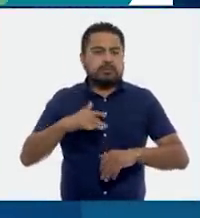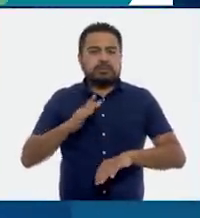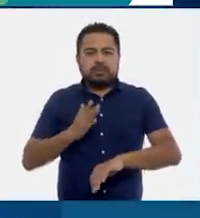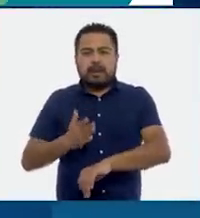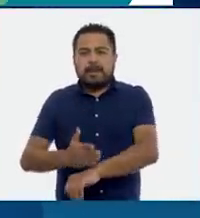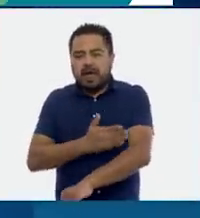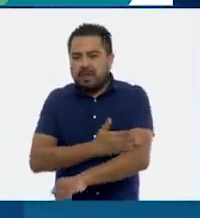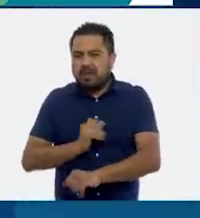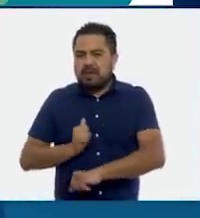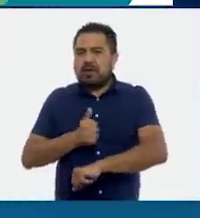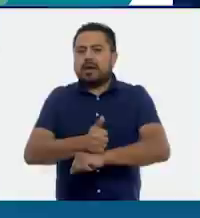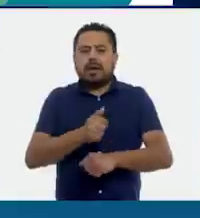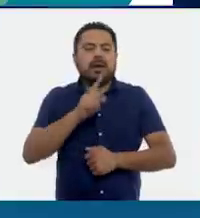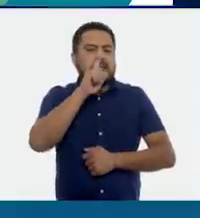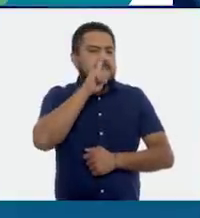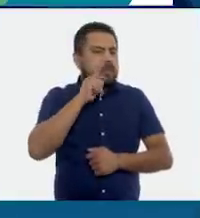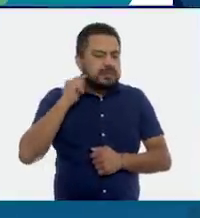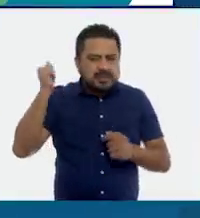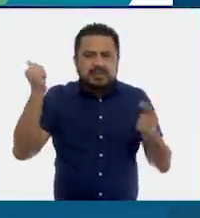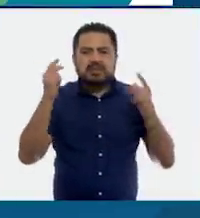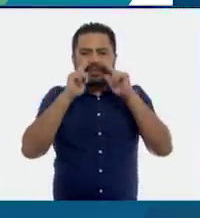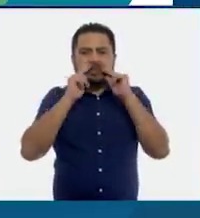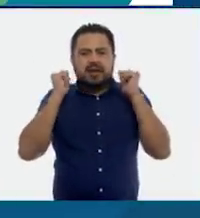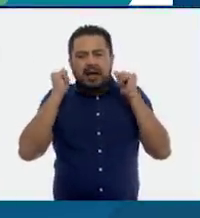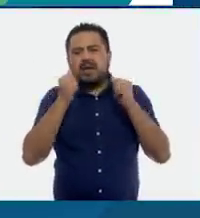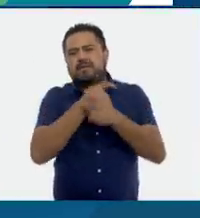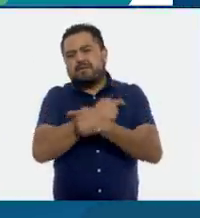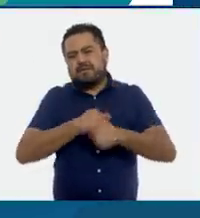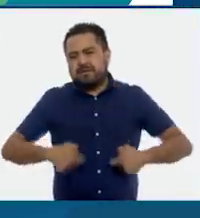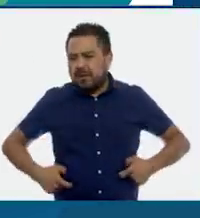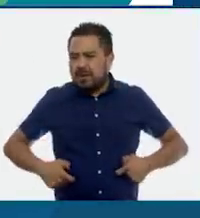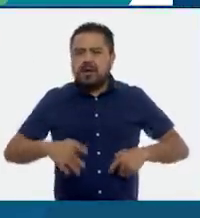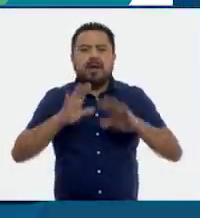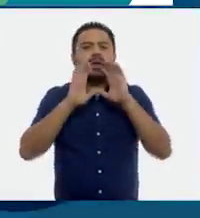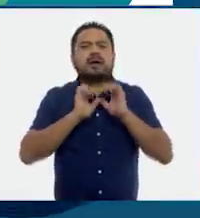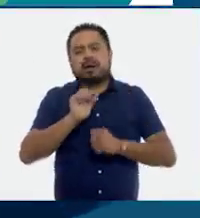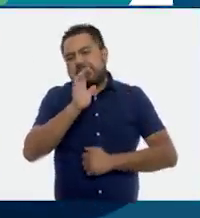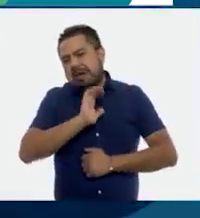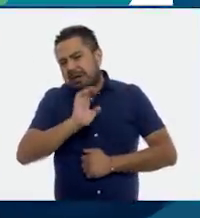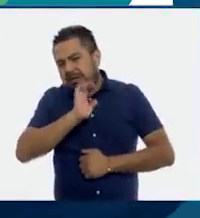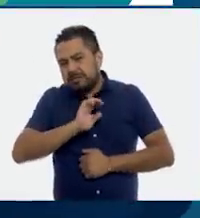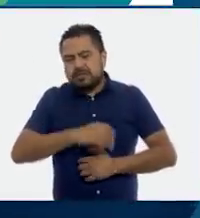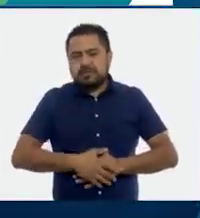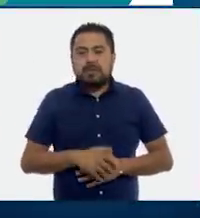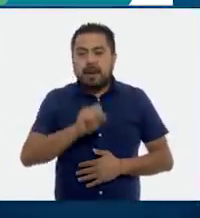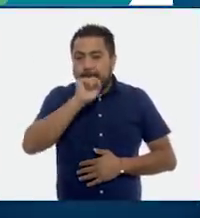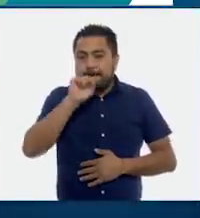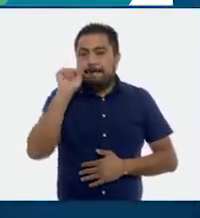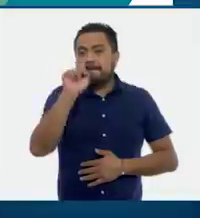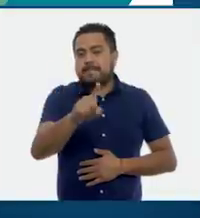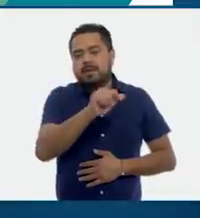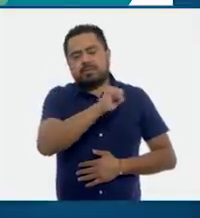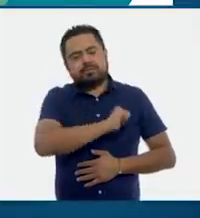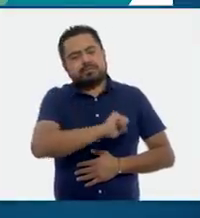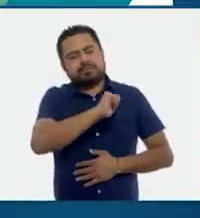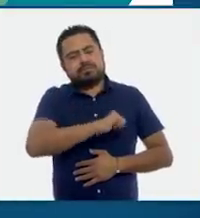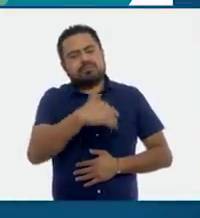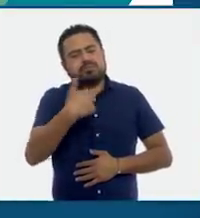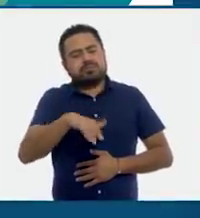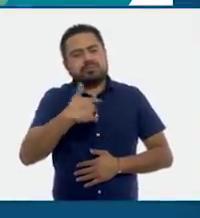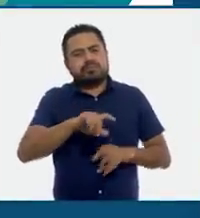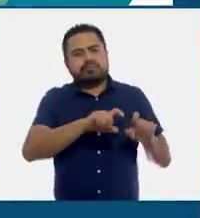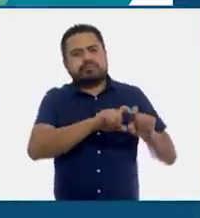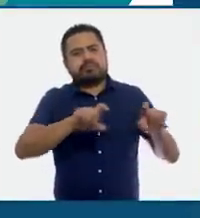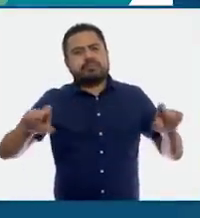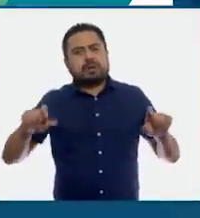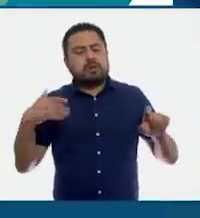Francisco I. Madero, Emiliano Zapata, Francisco Villa y Venustiano Carranza. También en esta época sobresale la